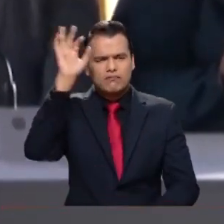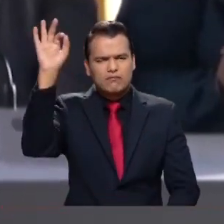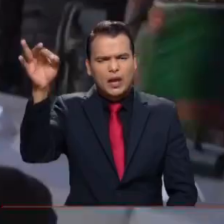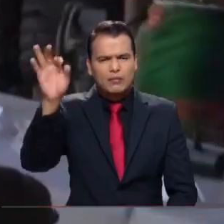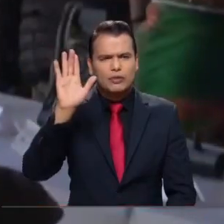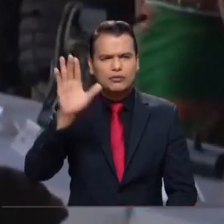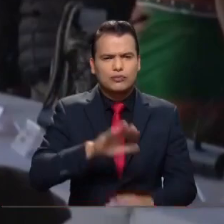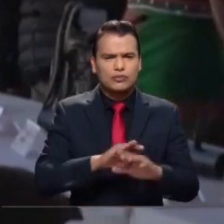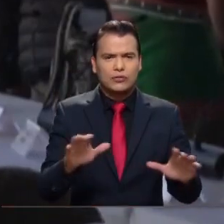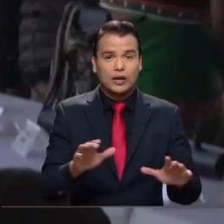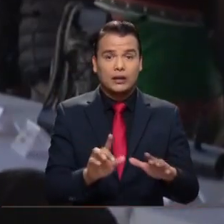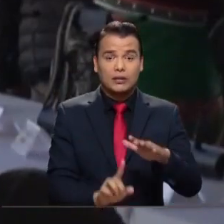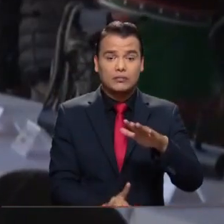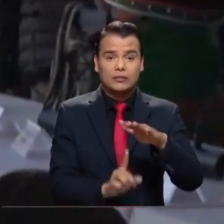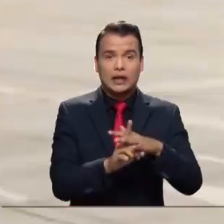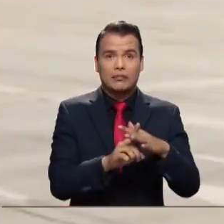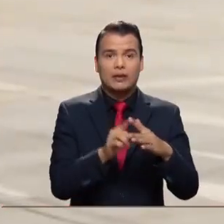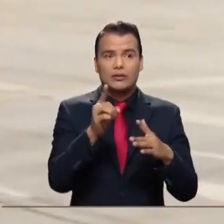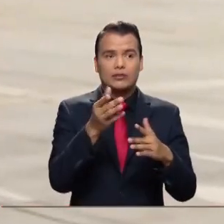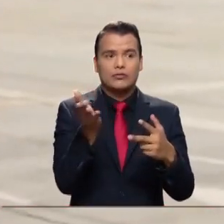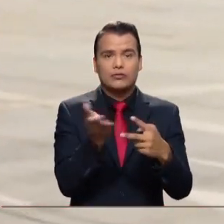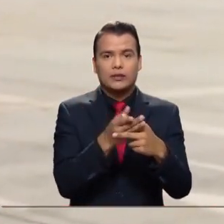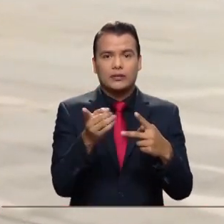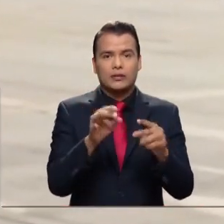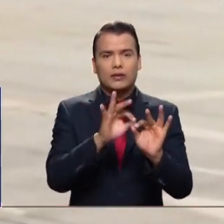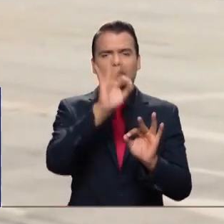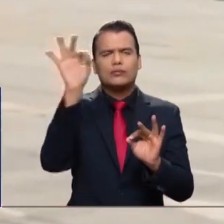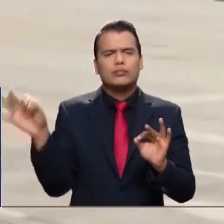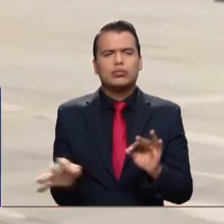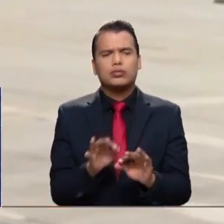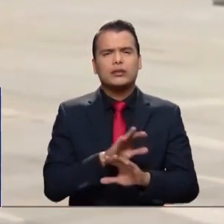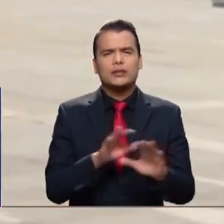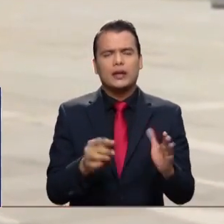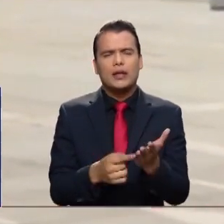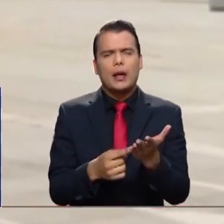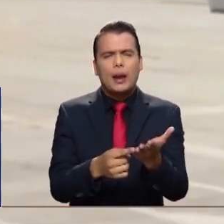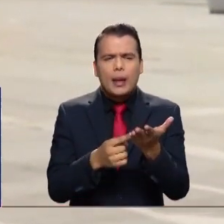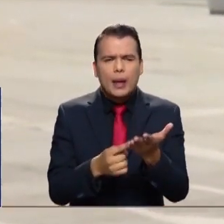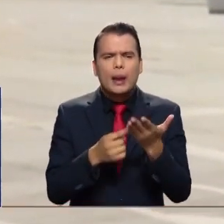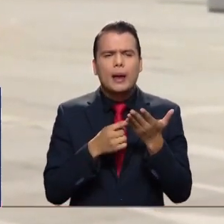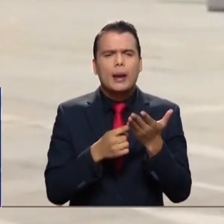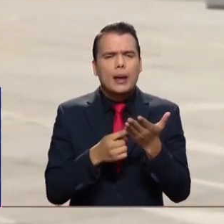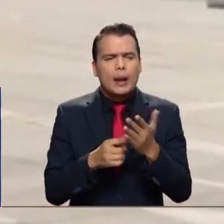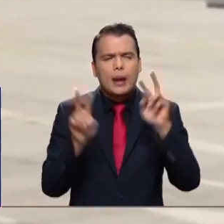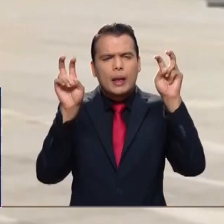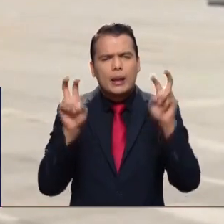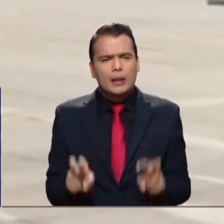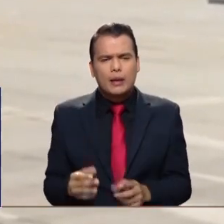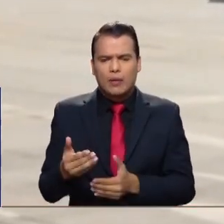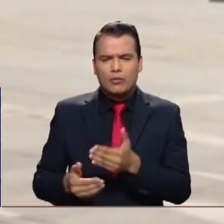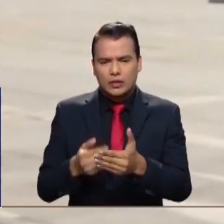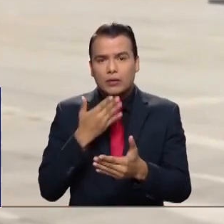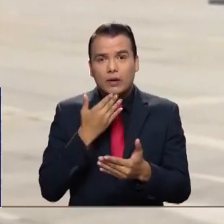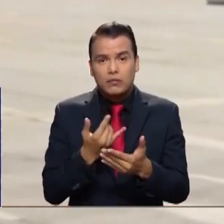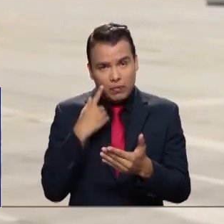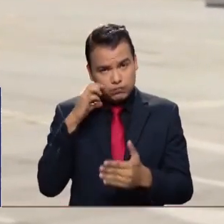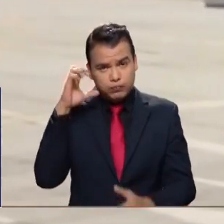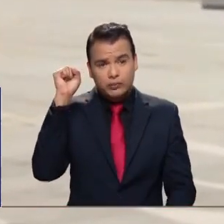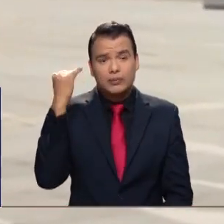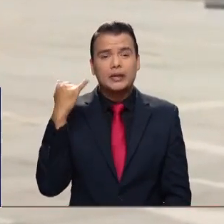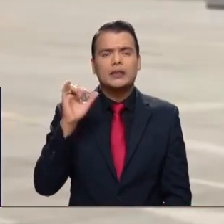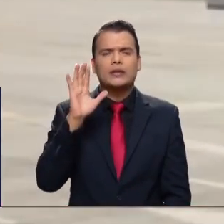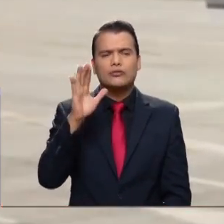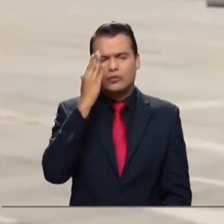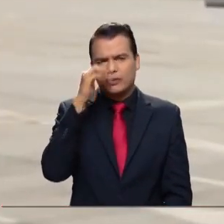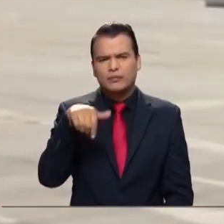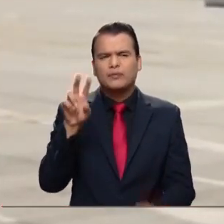Conocido los resultados de este primer ciclo, donde hay ya temas muy importantes de la arquitectura de este proceso. Entre